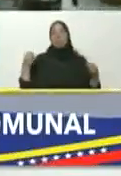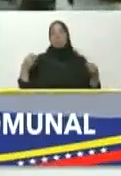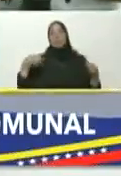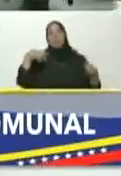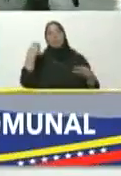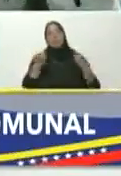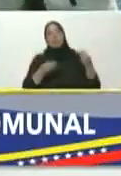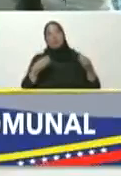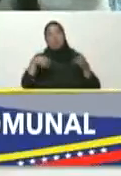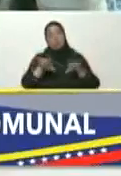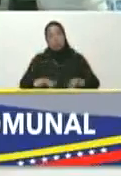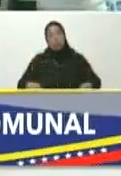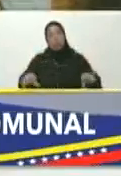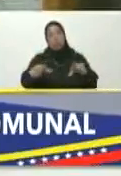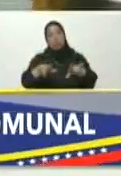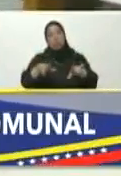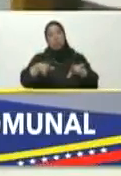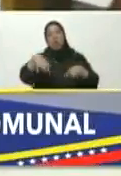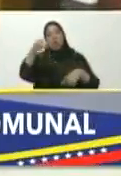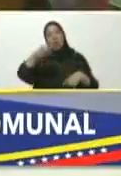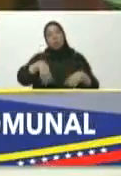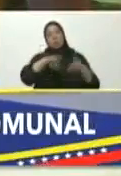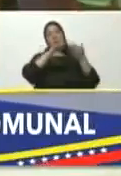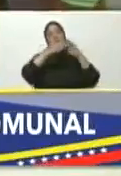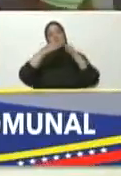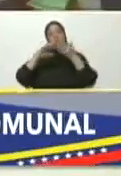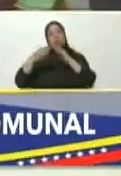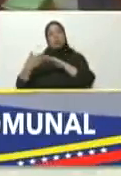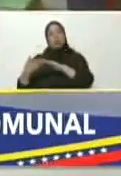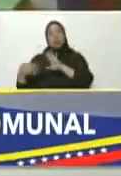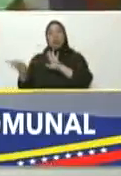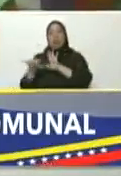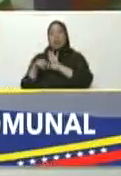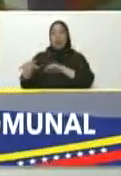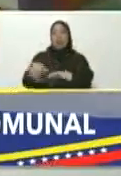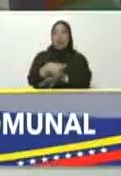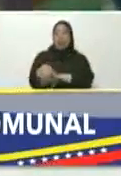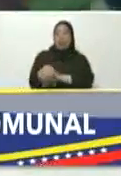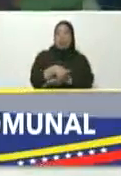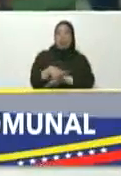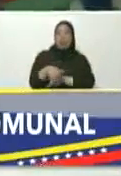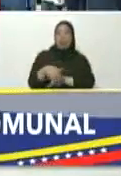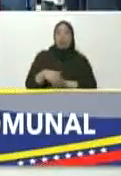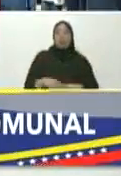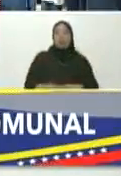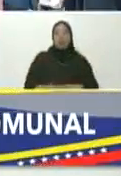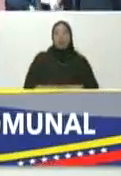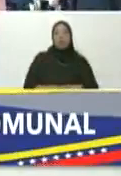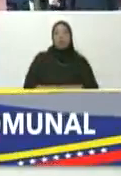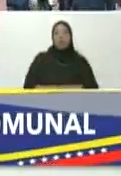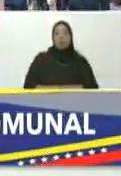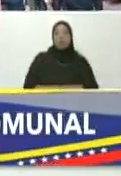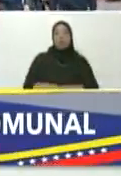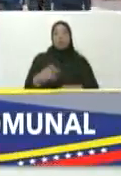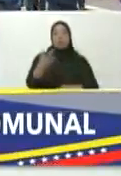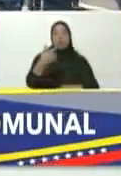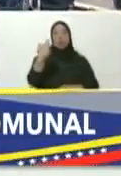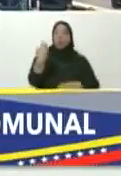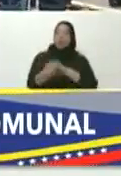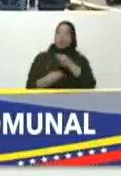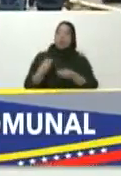concreto, en el territorio, en el barrio, en la esquina, en el urbanismo, en la